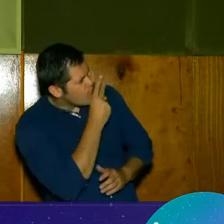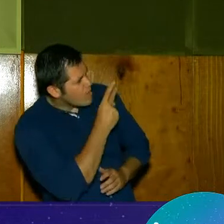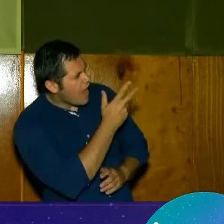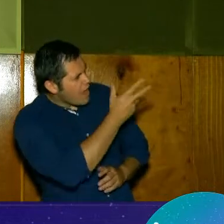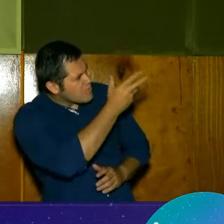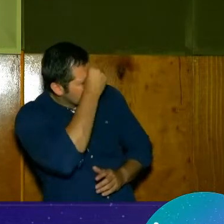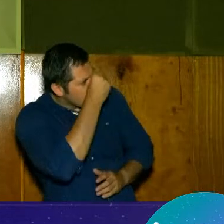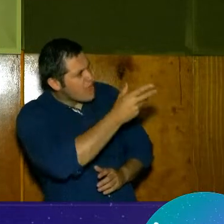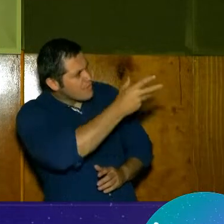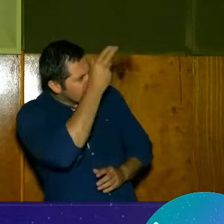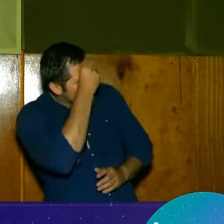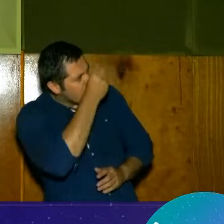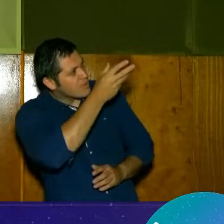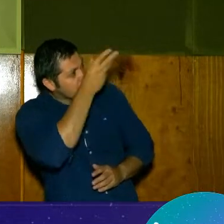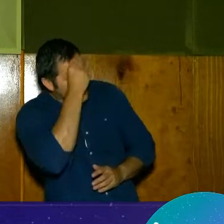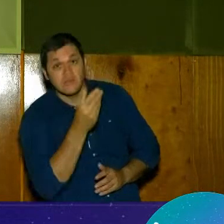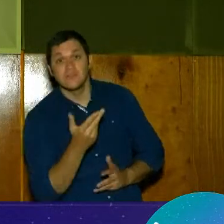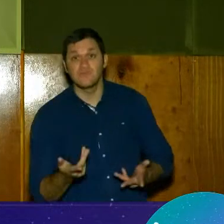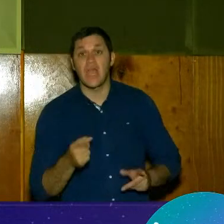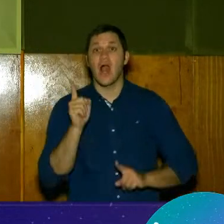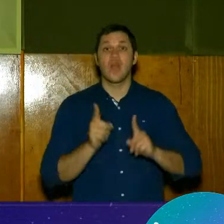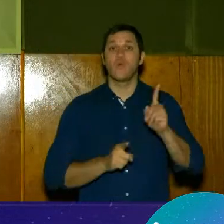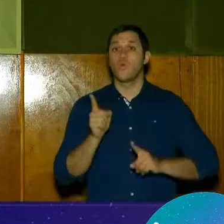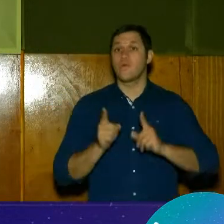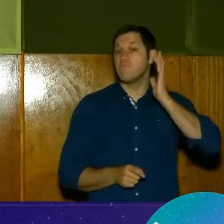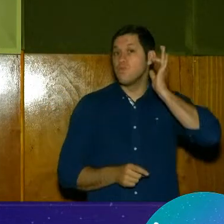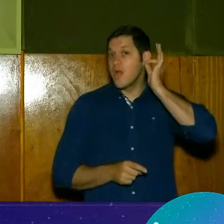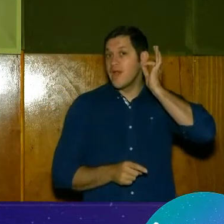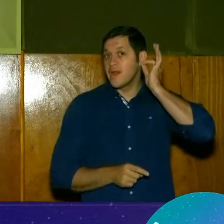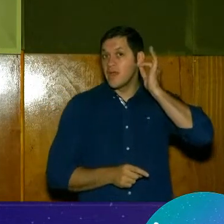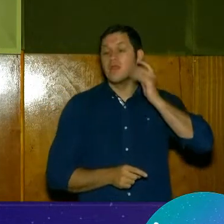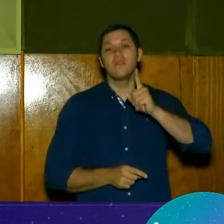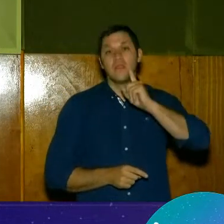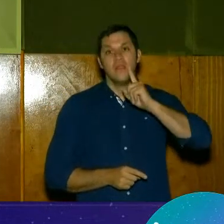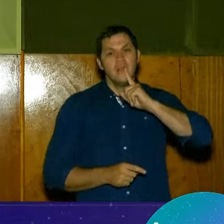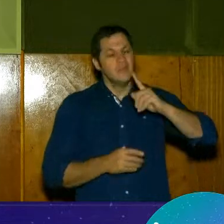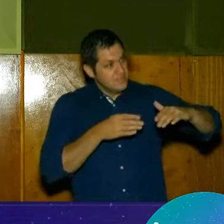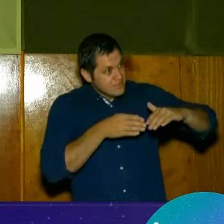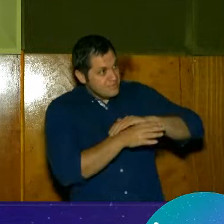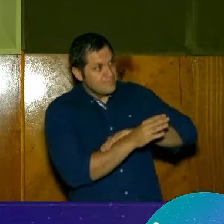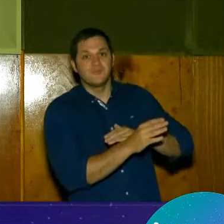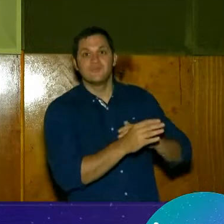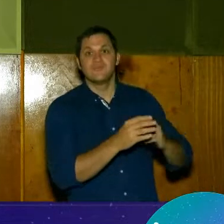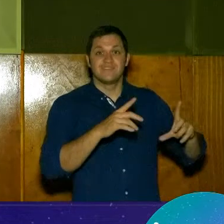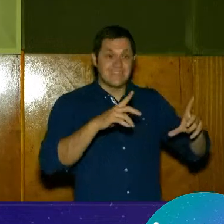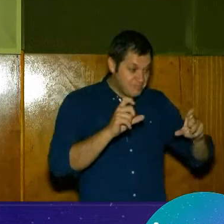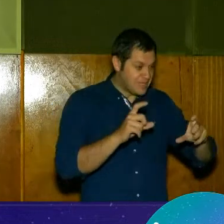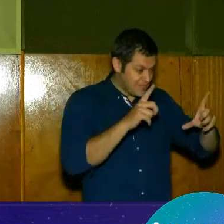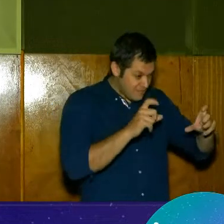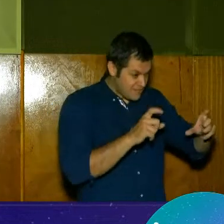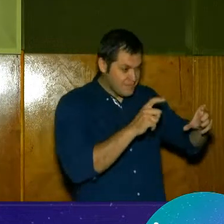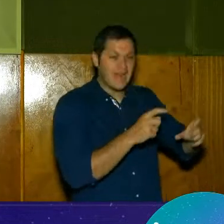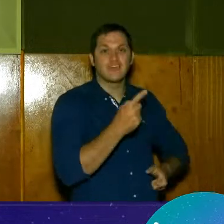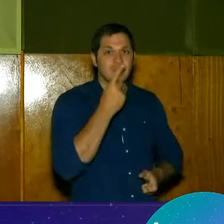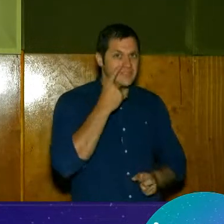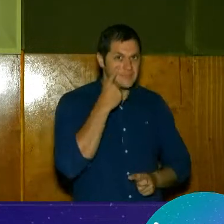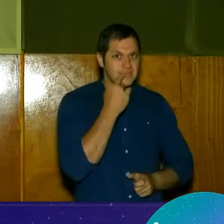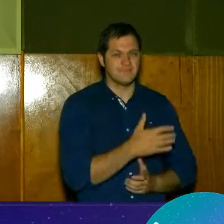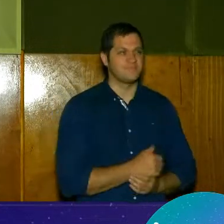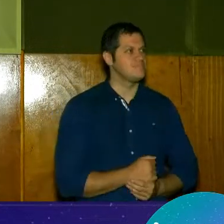trabajo y creo que esos hombres quizás no fueron tan visionarios entre estas mujeres